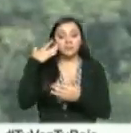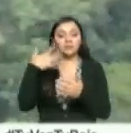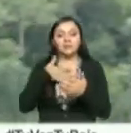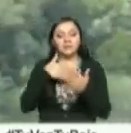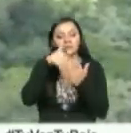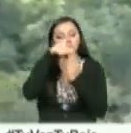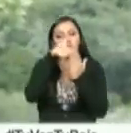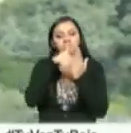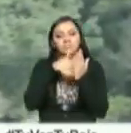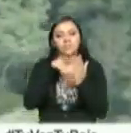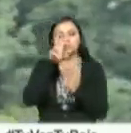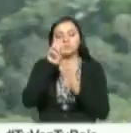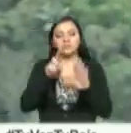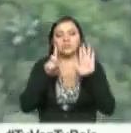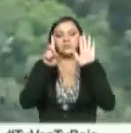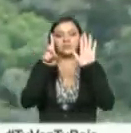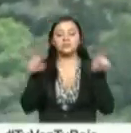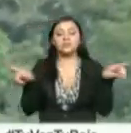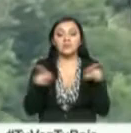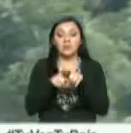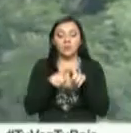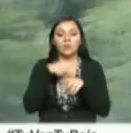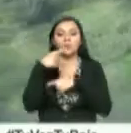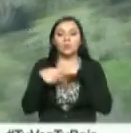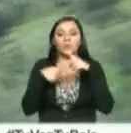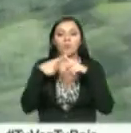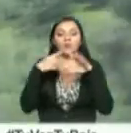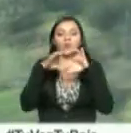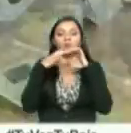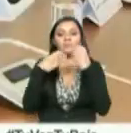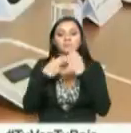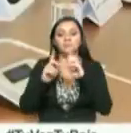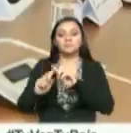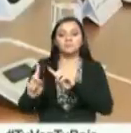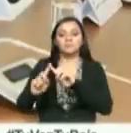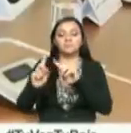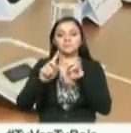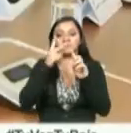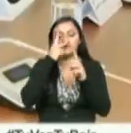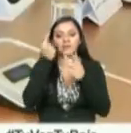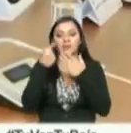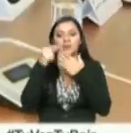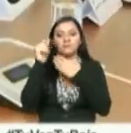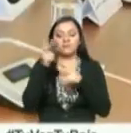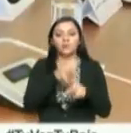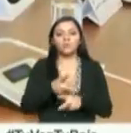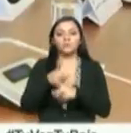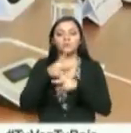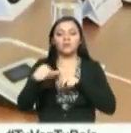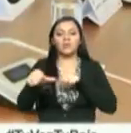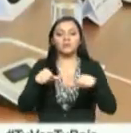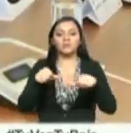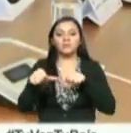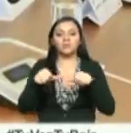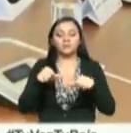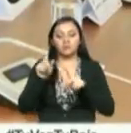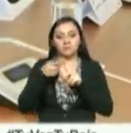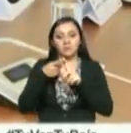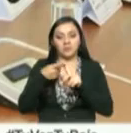Legislativa 2016, misma que será tratada en la Comisión de Biodiversidad tras calificación del Consejo de Administración